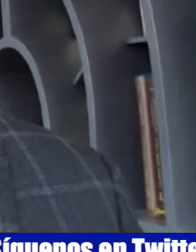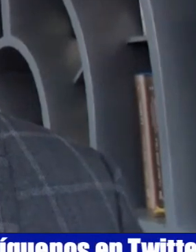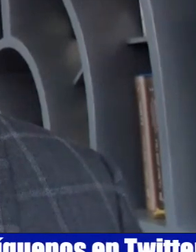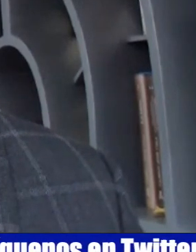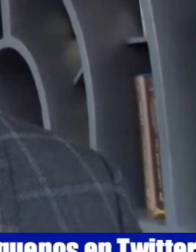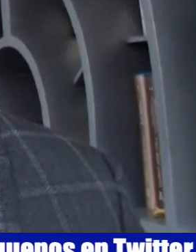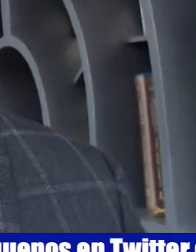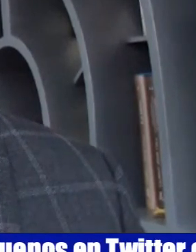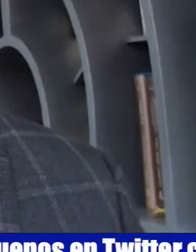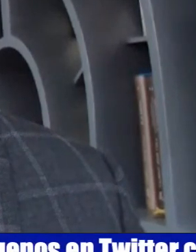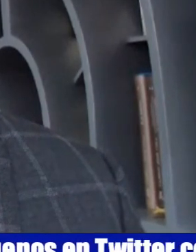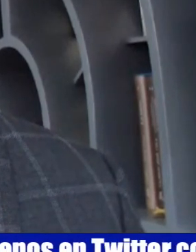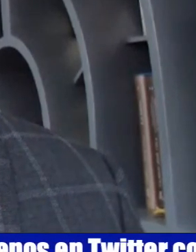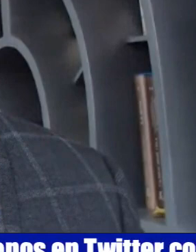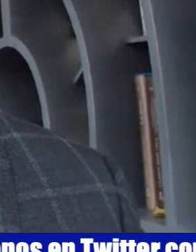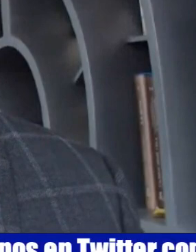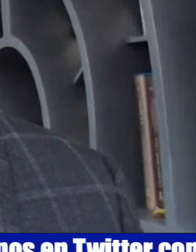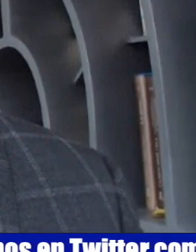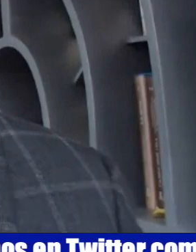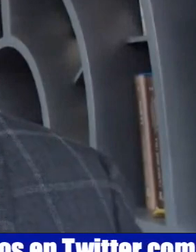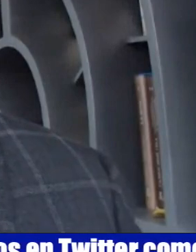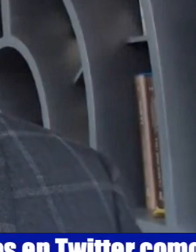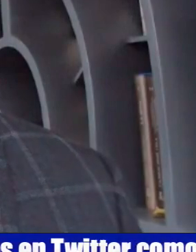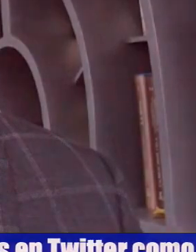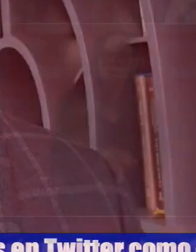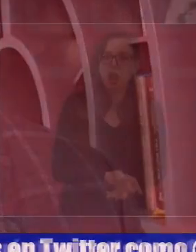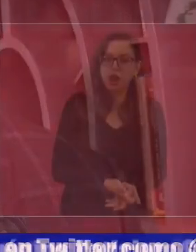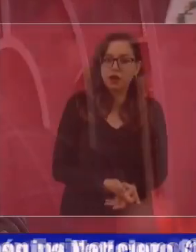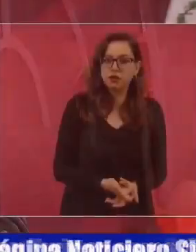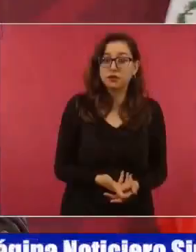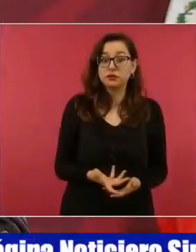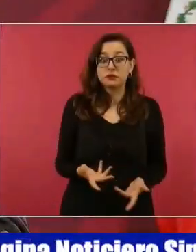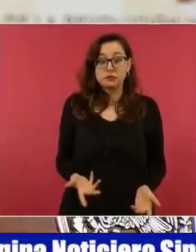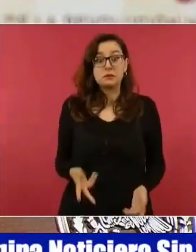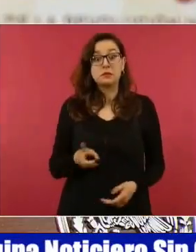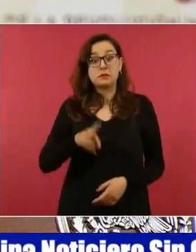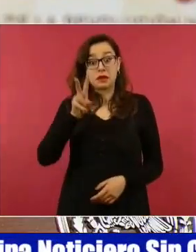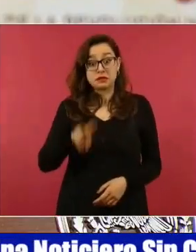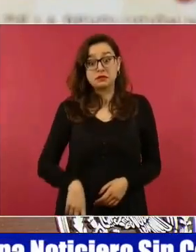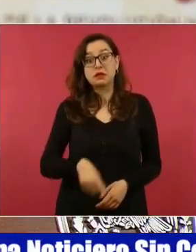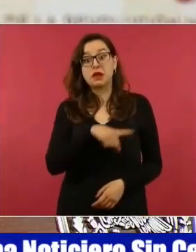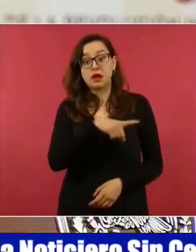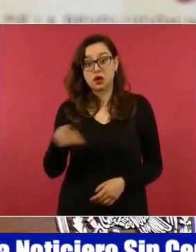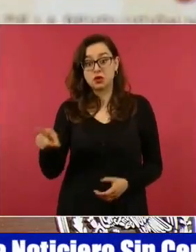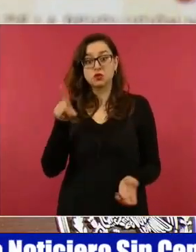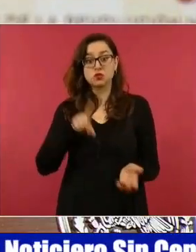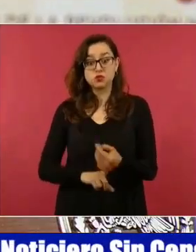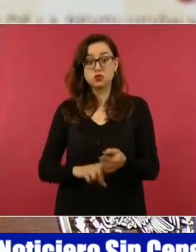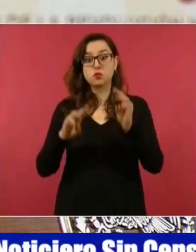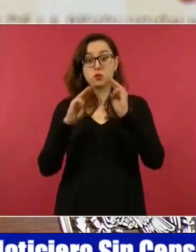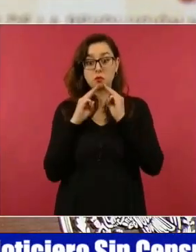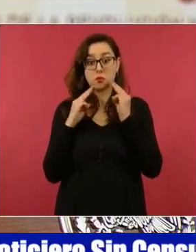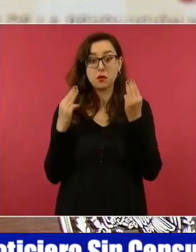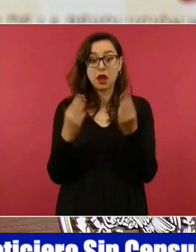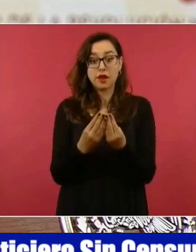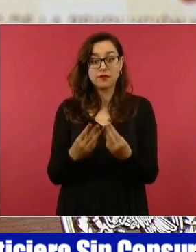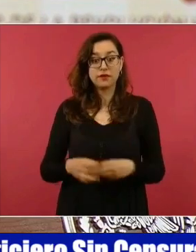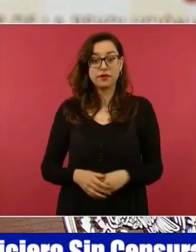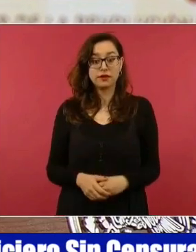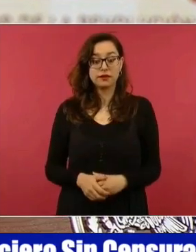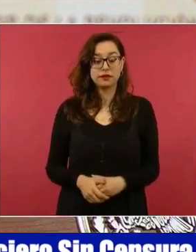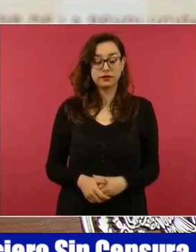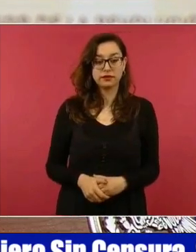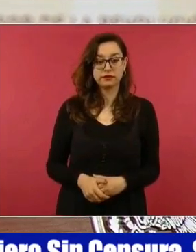López Obrador. La cabeza de la nota dice simple y llanamente: la familia de los 43 normalistas de Ayotzinapa piden